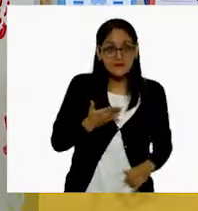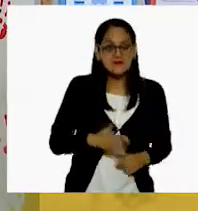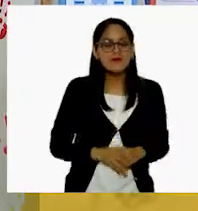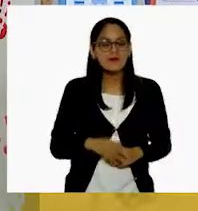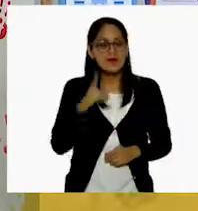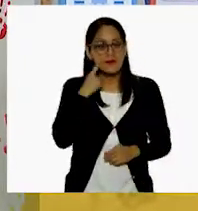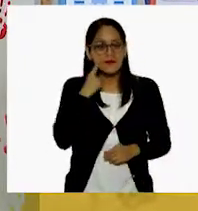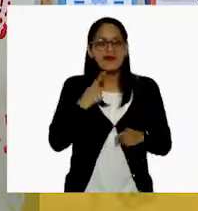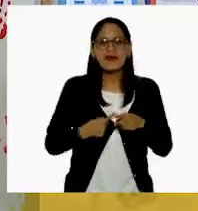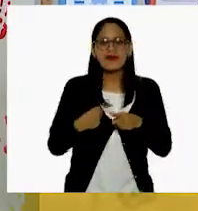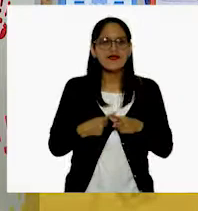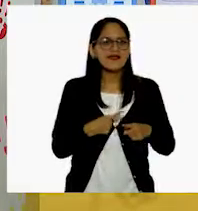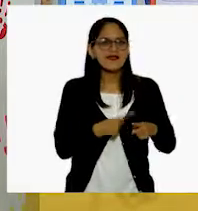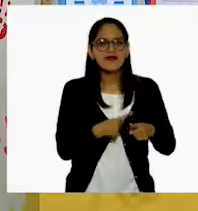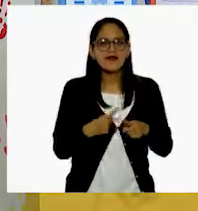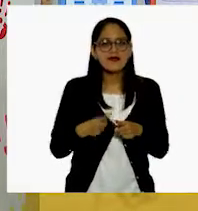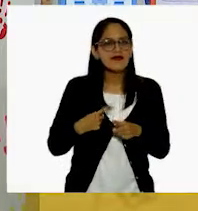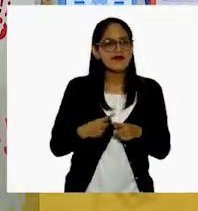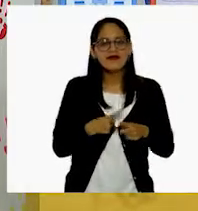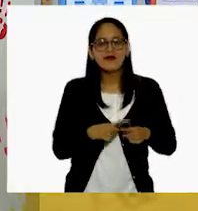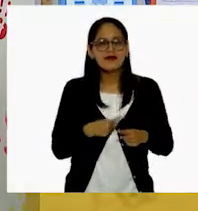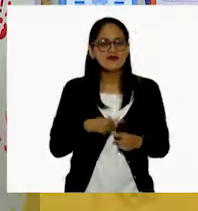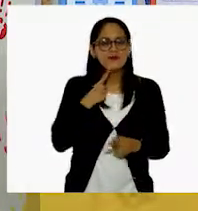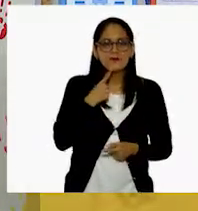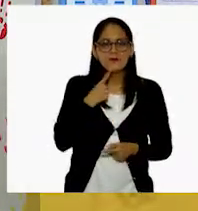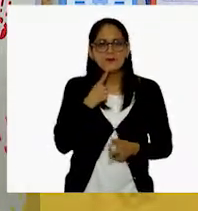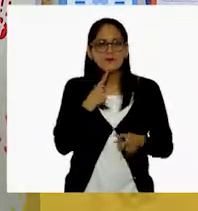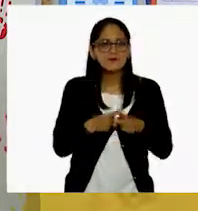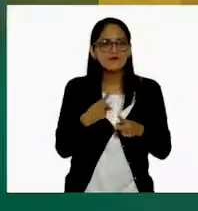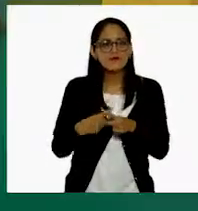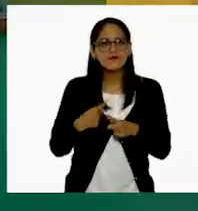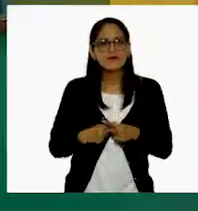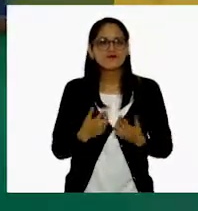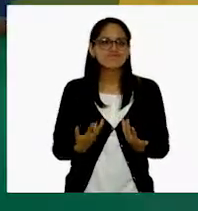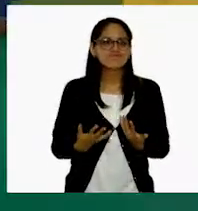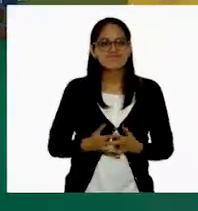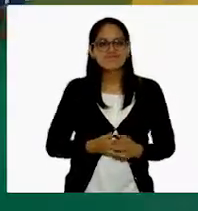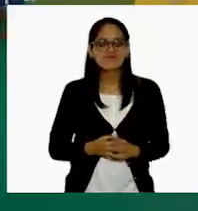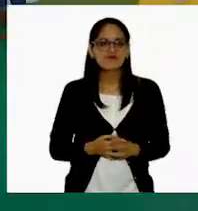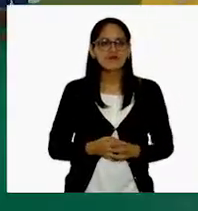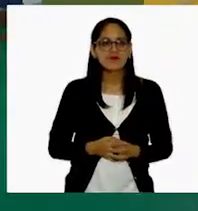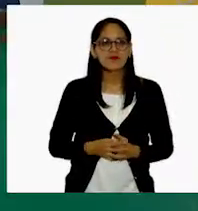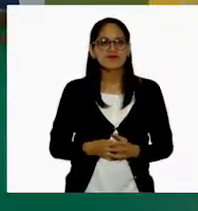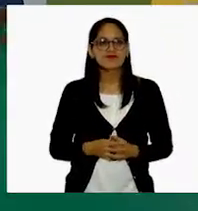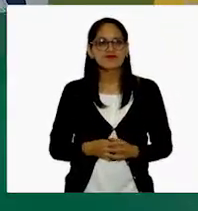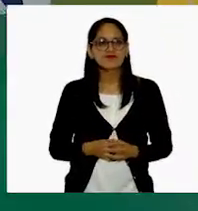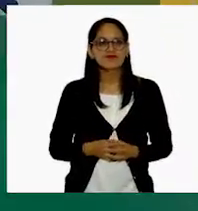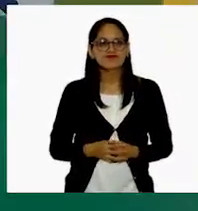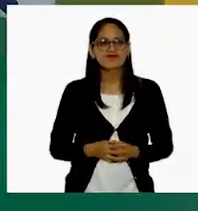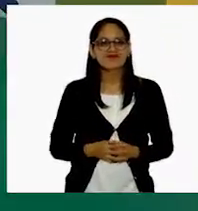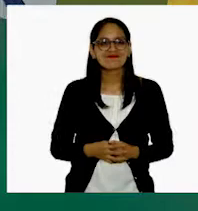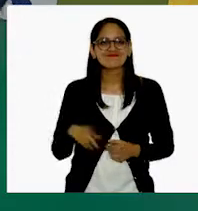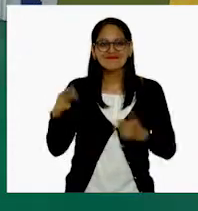¿a ver. Quién se la aviento? ¿A quién se la aviento? Venga. ¡Lánzala, Gloria!